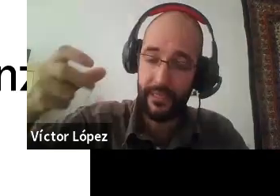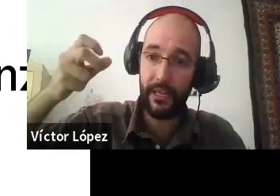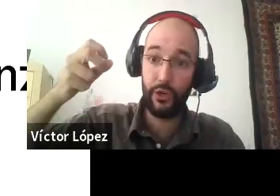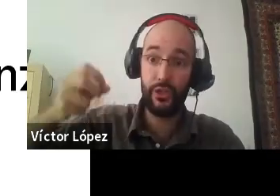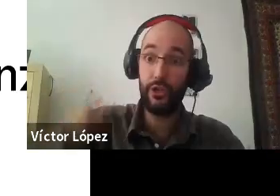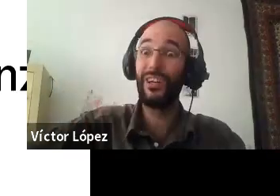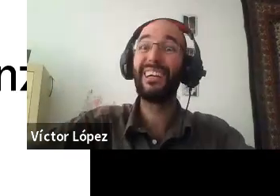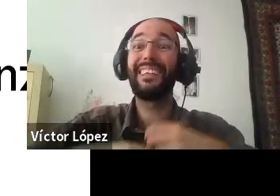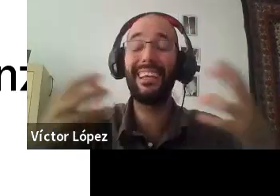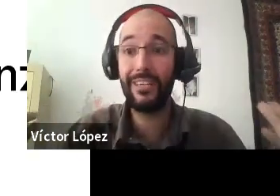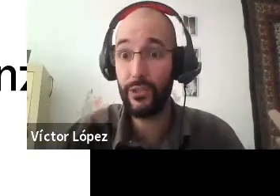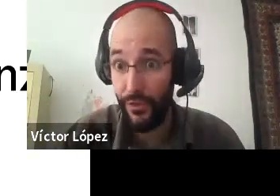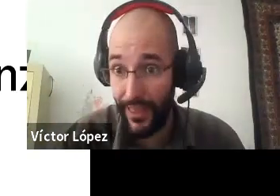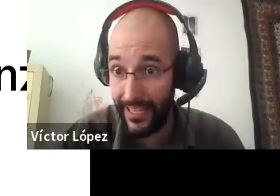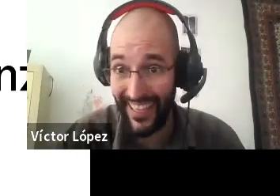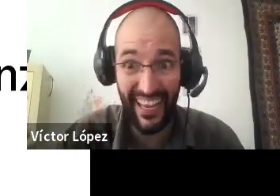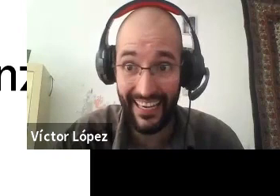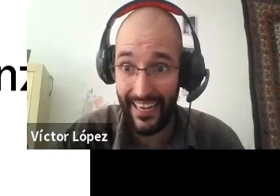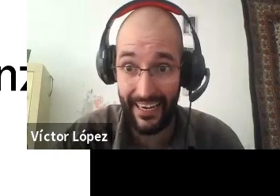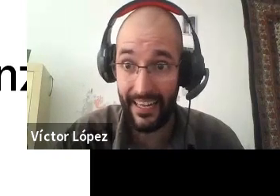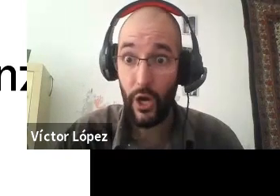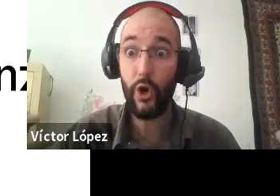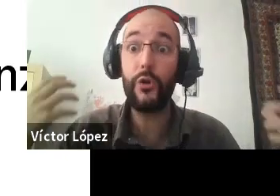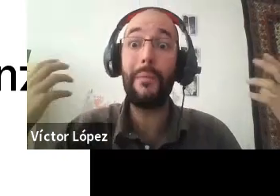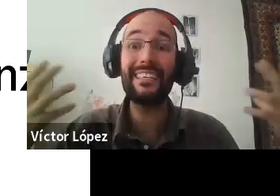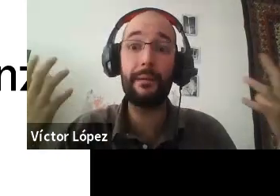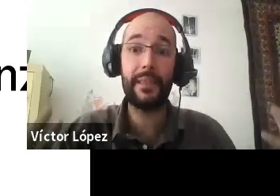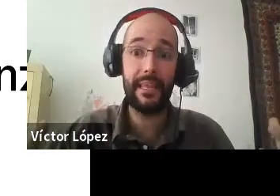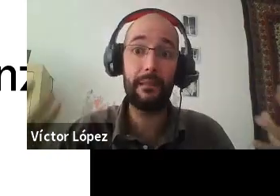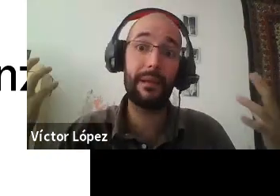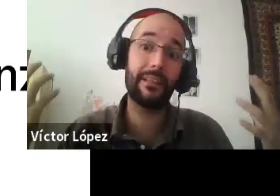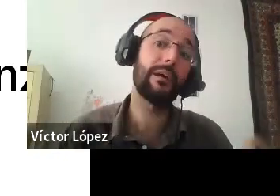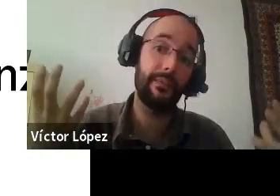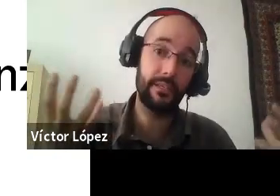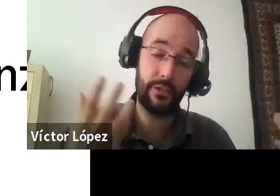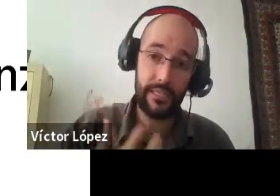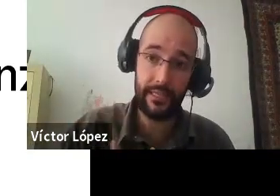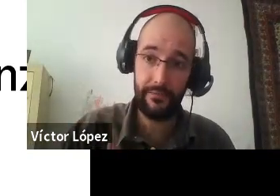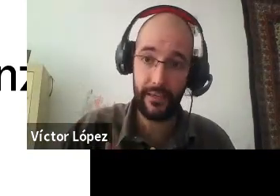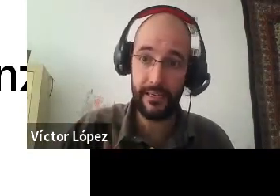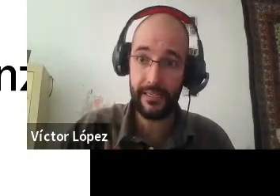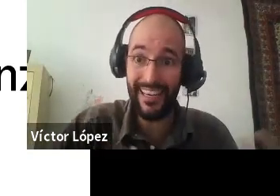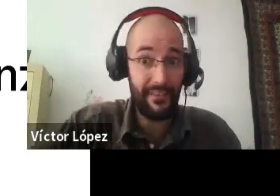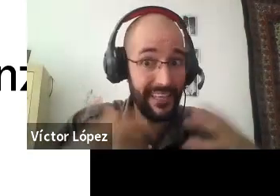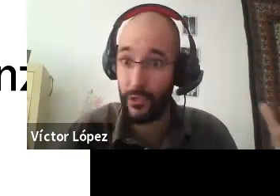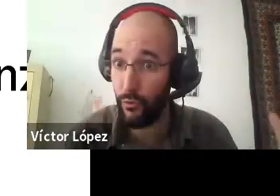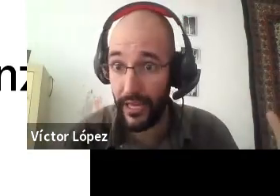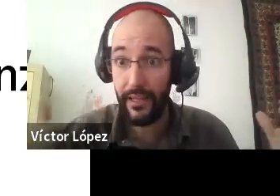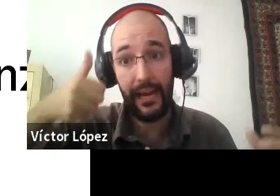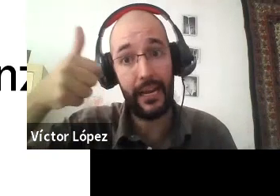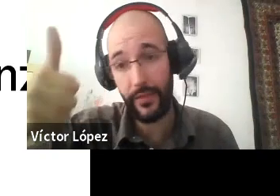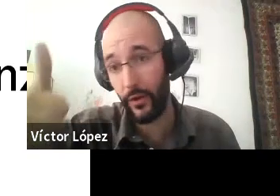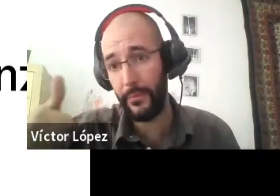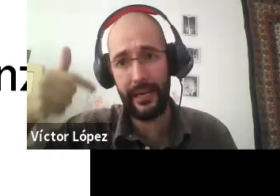centros de investigación, sino tener una sociedad en general con más capacidad para tomar decisiones científicas que le afecten a su